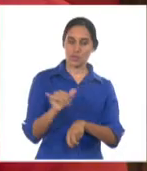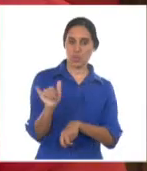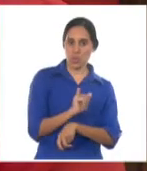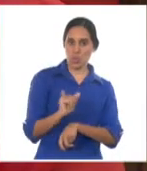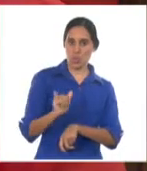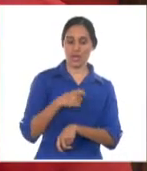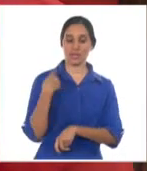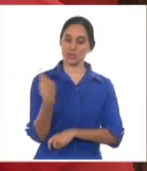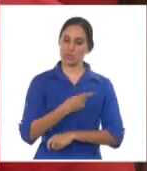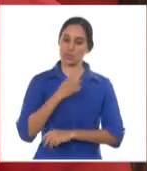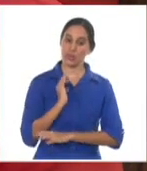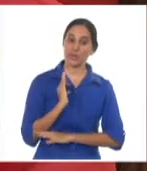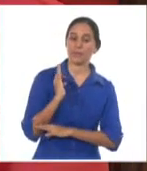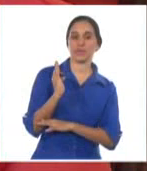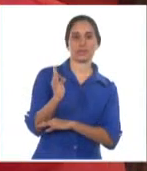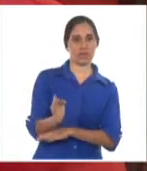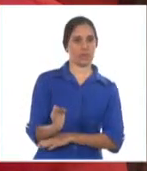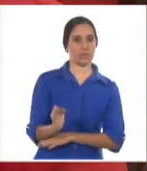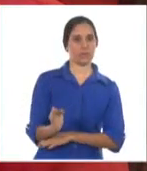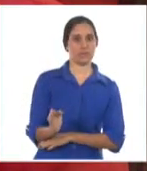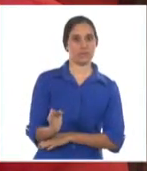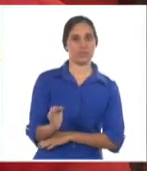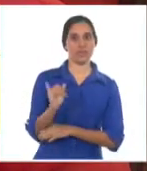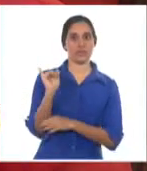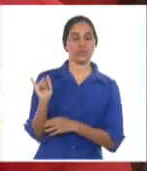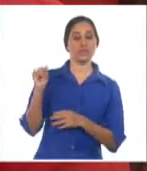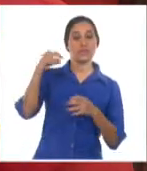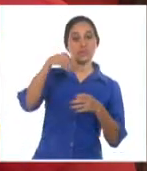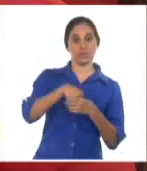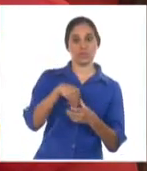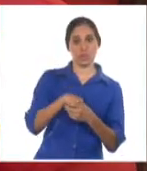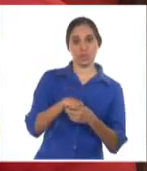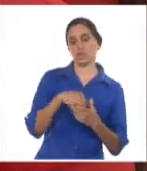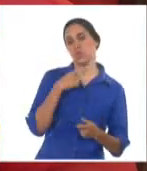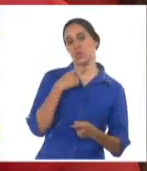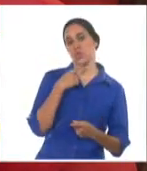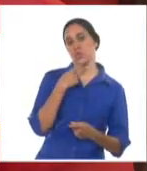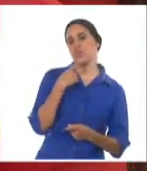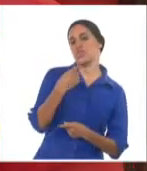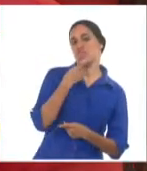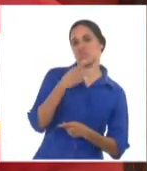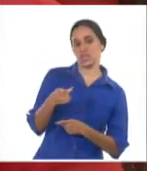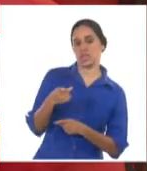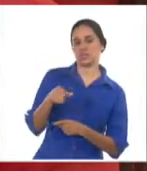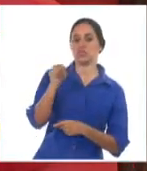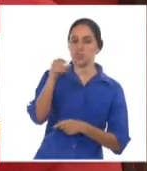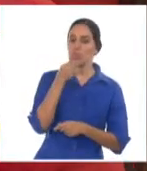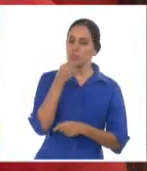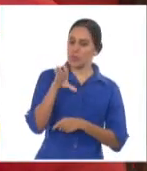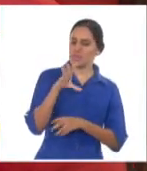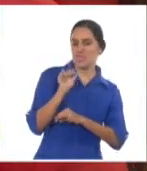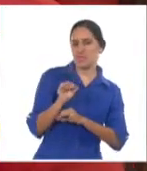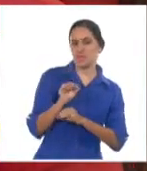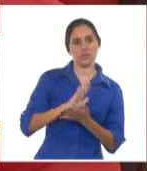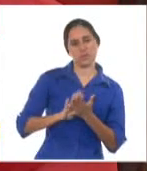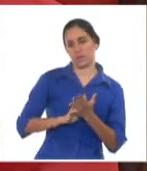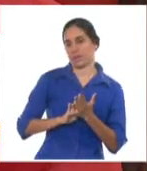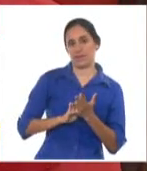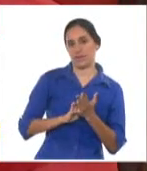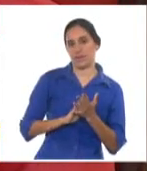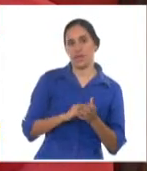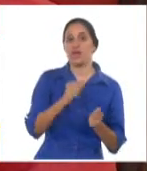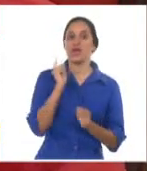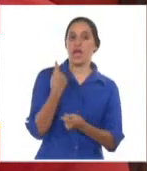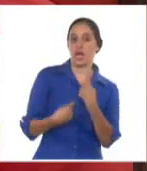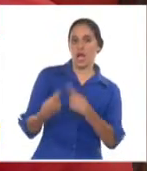respetamos, incluso no le decimos, tú debes hacer tal cosa. No cada persona hace. Lo que sí le aconsejamos, porque la psicóloga